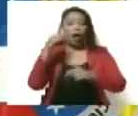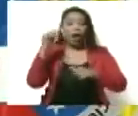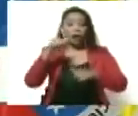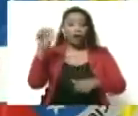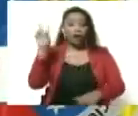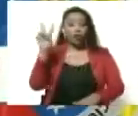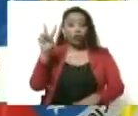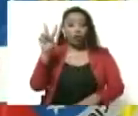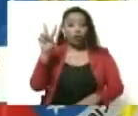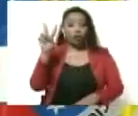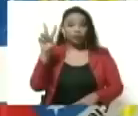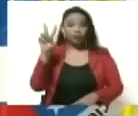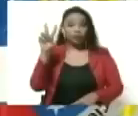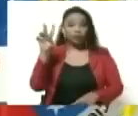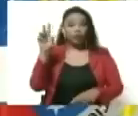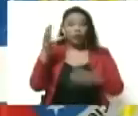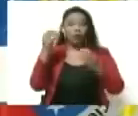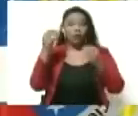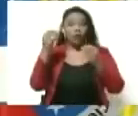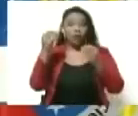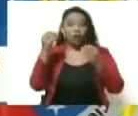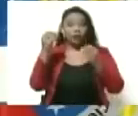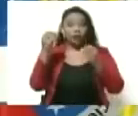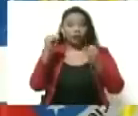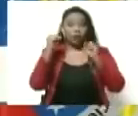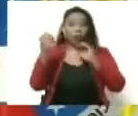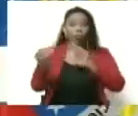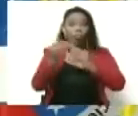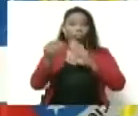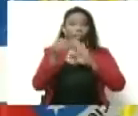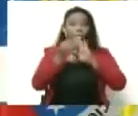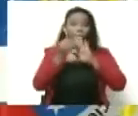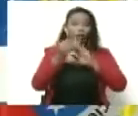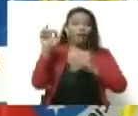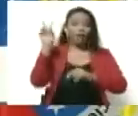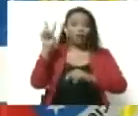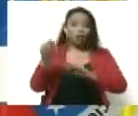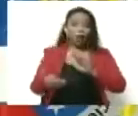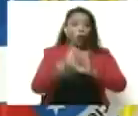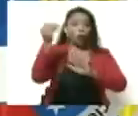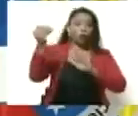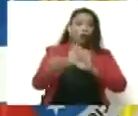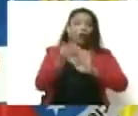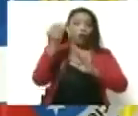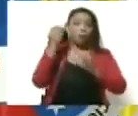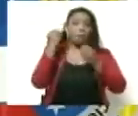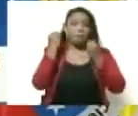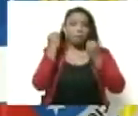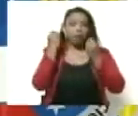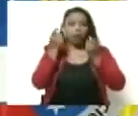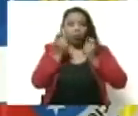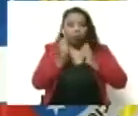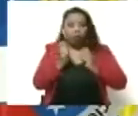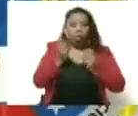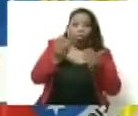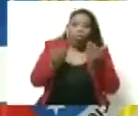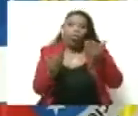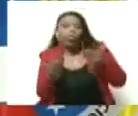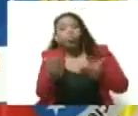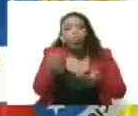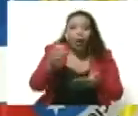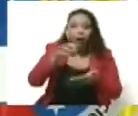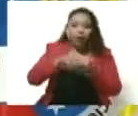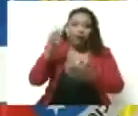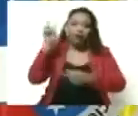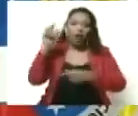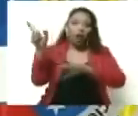ha dirigido fuertes ataques para tratar de desestabilizar al Estado venezolano,